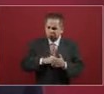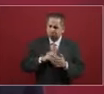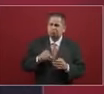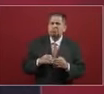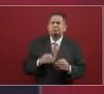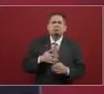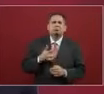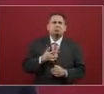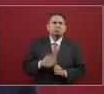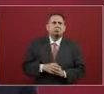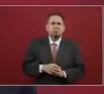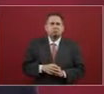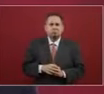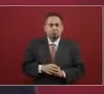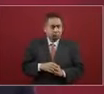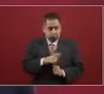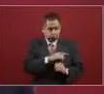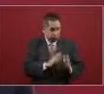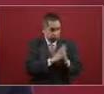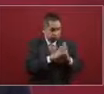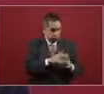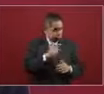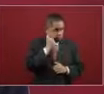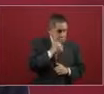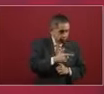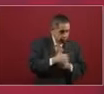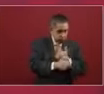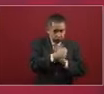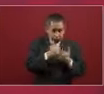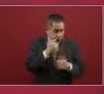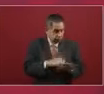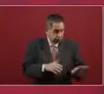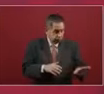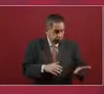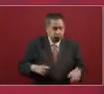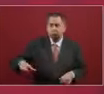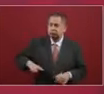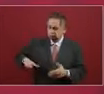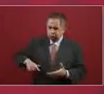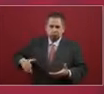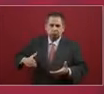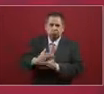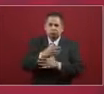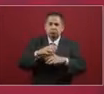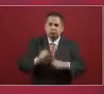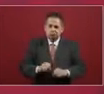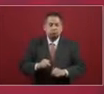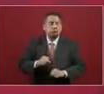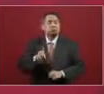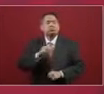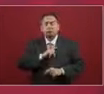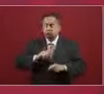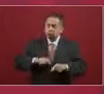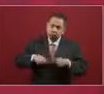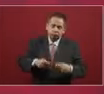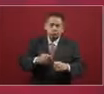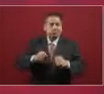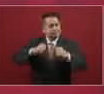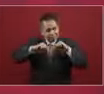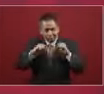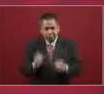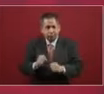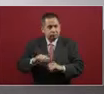Si no participan, va a intervenir el Estado, pero tenemos que garantizar la comunicación a